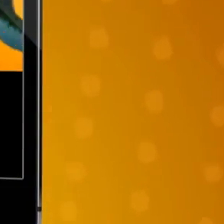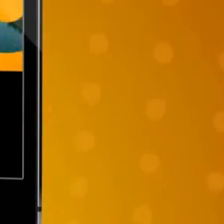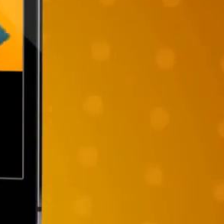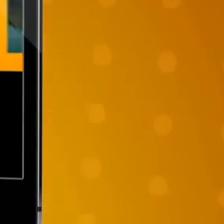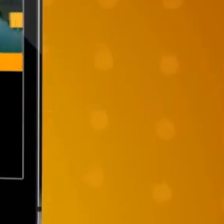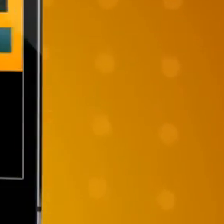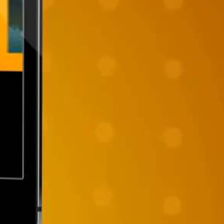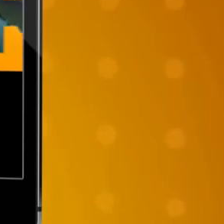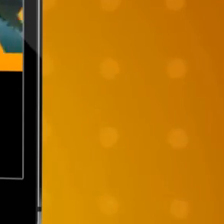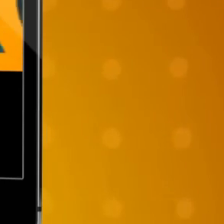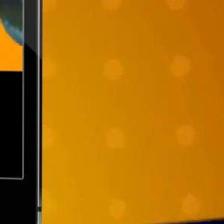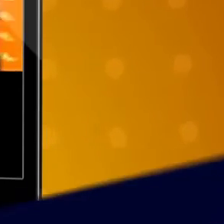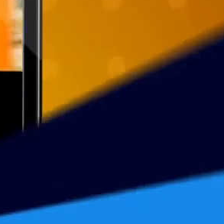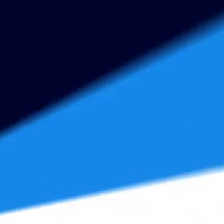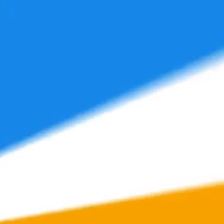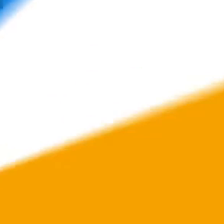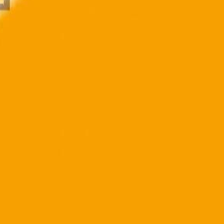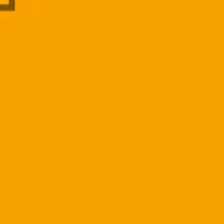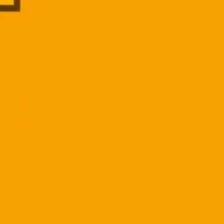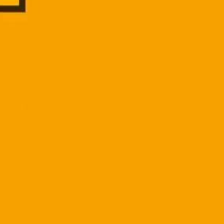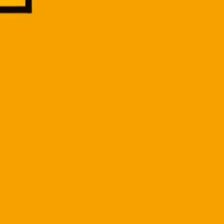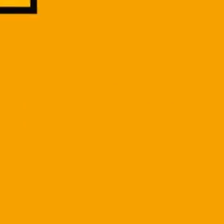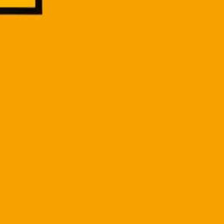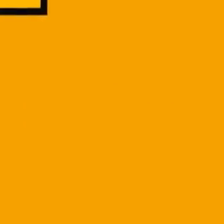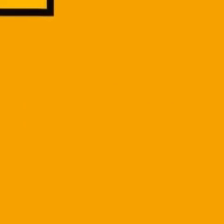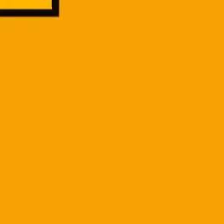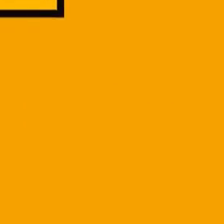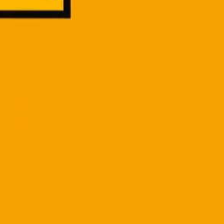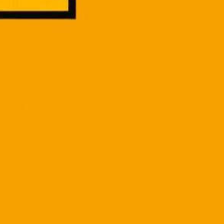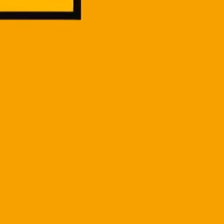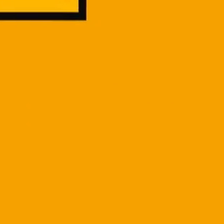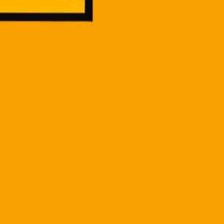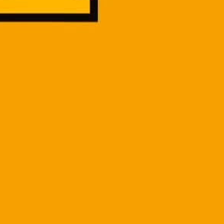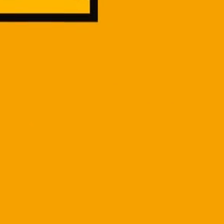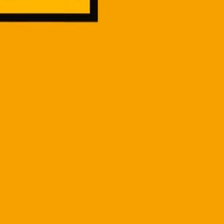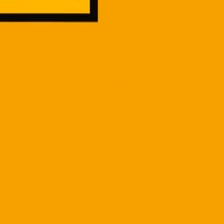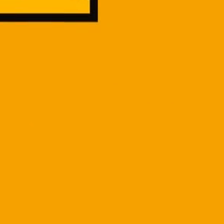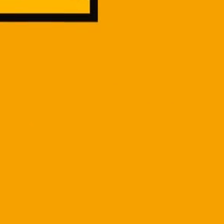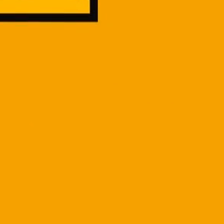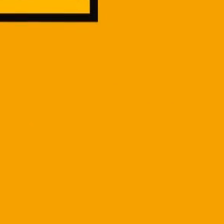más conectado con lo mejor de su casa. Enlace Televisión, más cerca de ti.